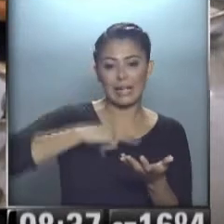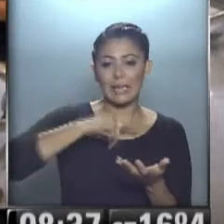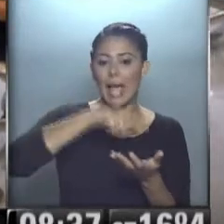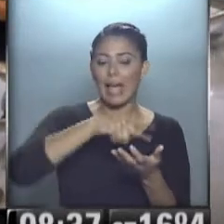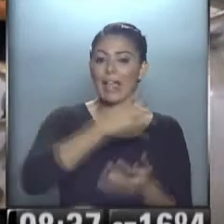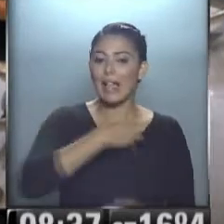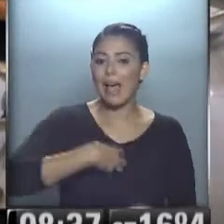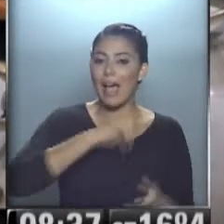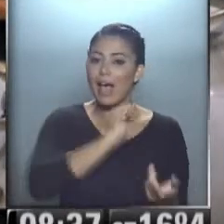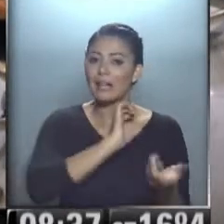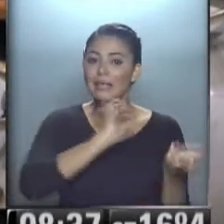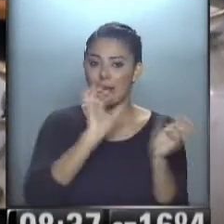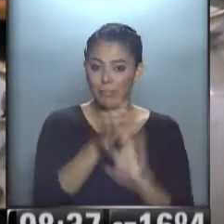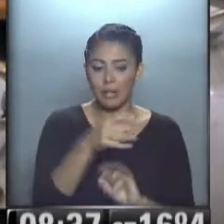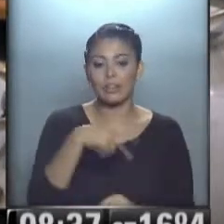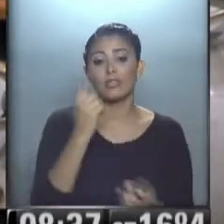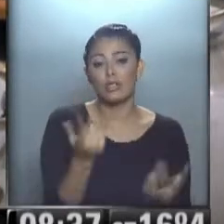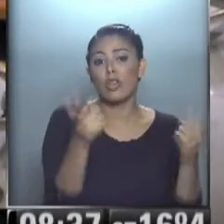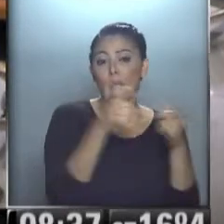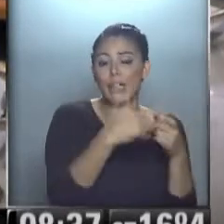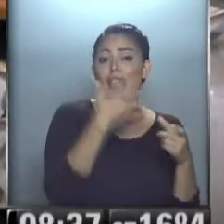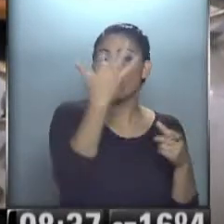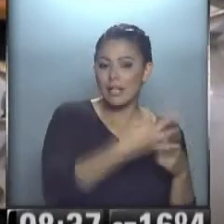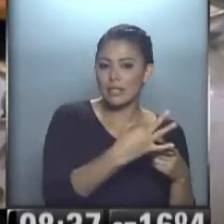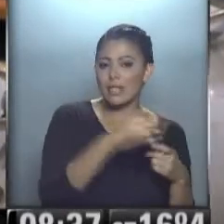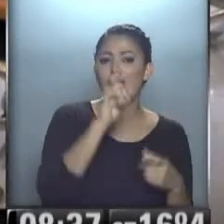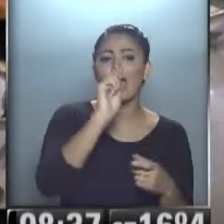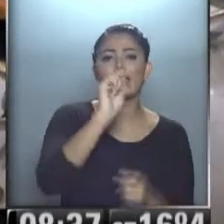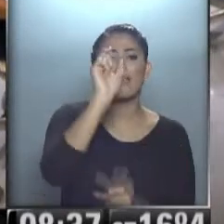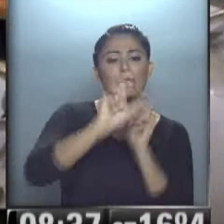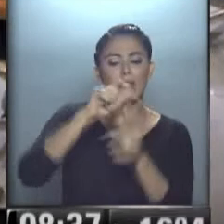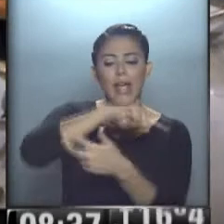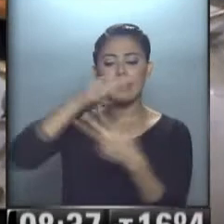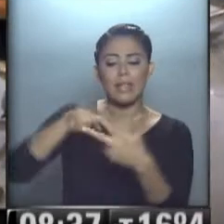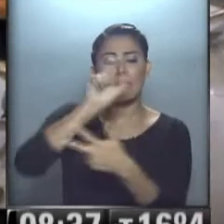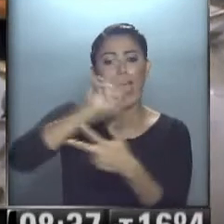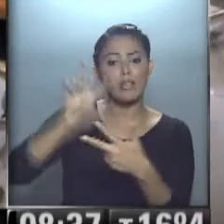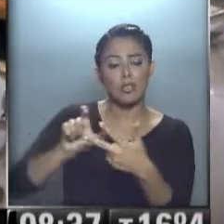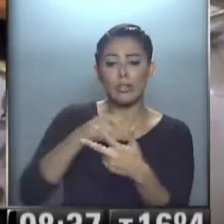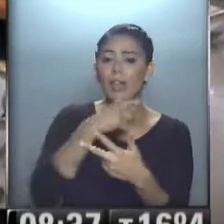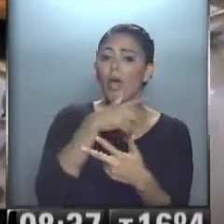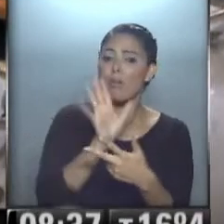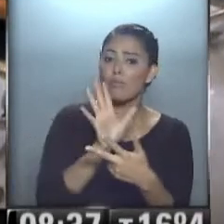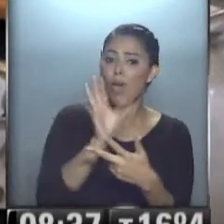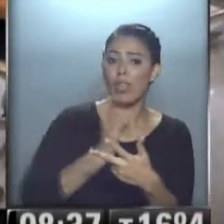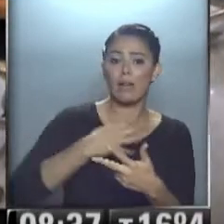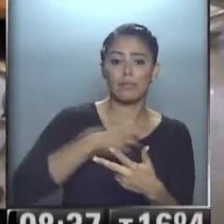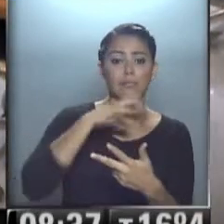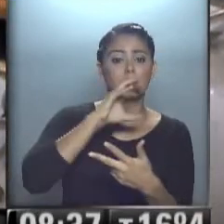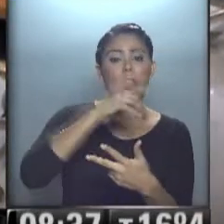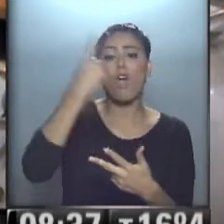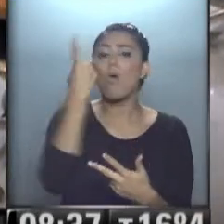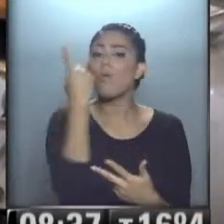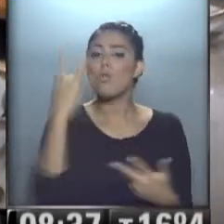trasplantes. Y en este caso se junta el comité que va a decidir a cuál de las tres candidatos que hay posibles le pueden dar el